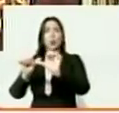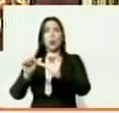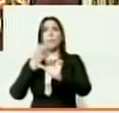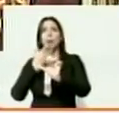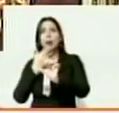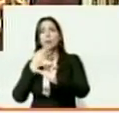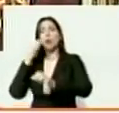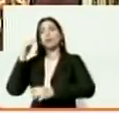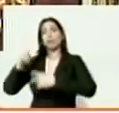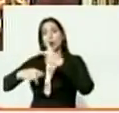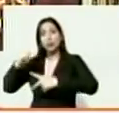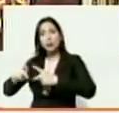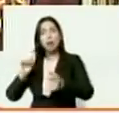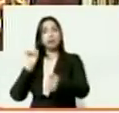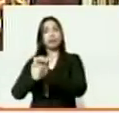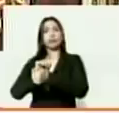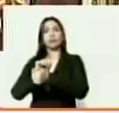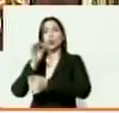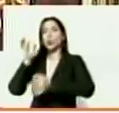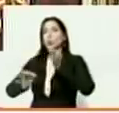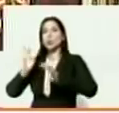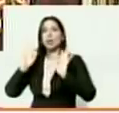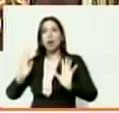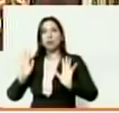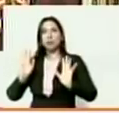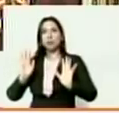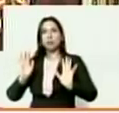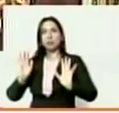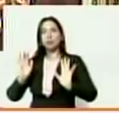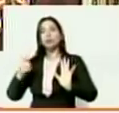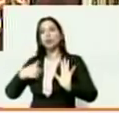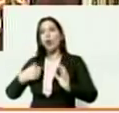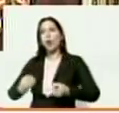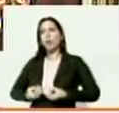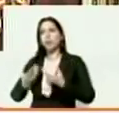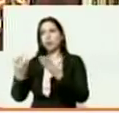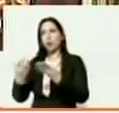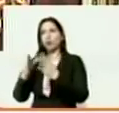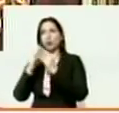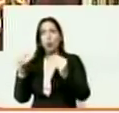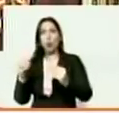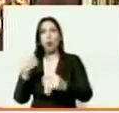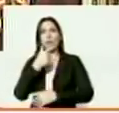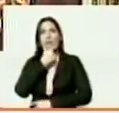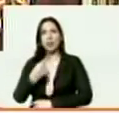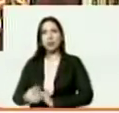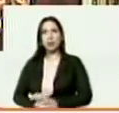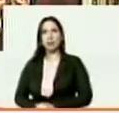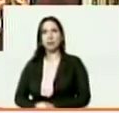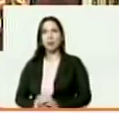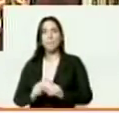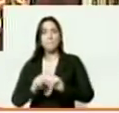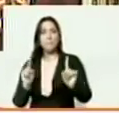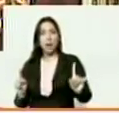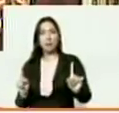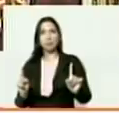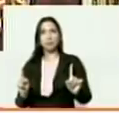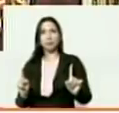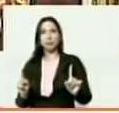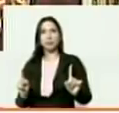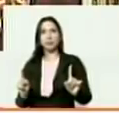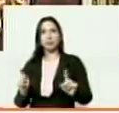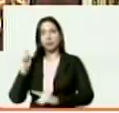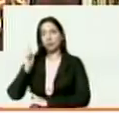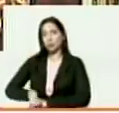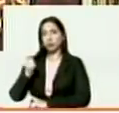procesada judicial. Yo he ofrecido todas las facilidades para que los